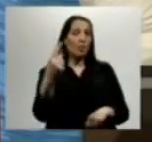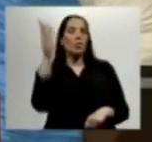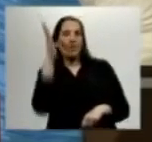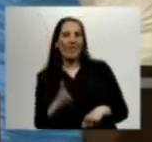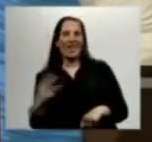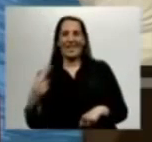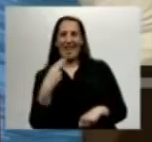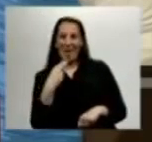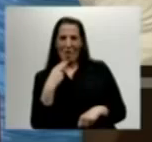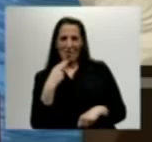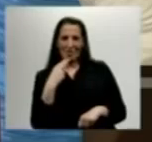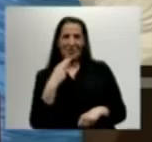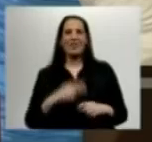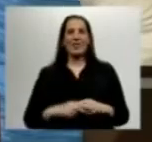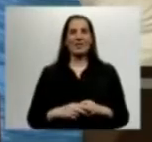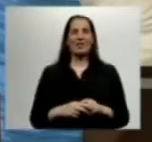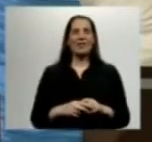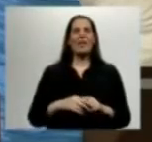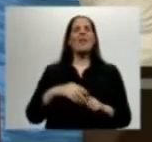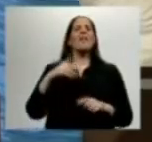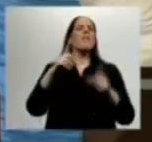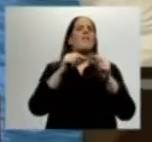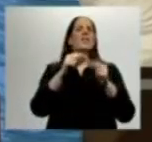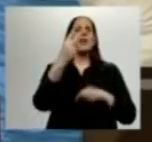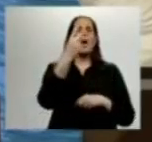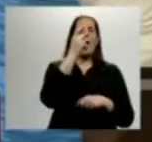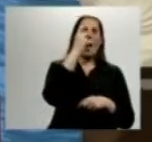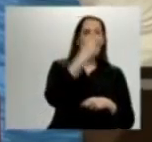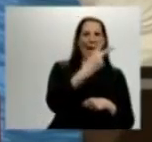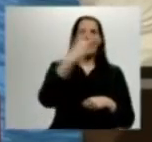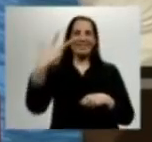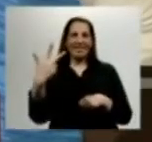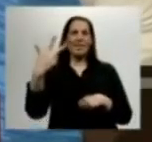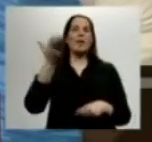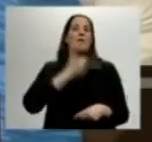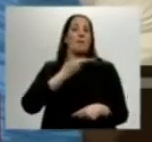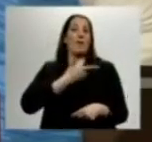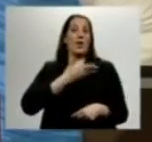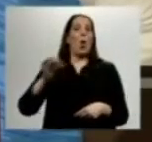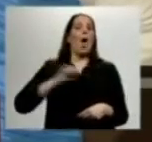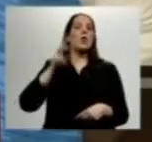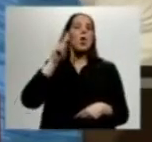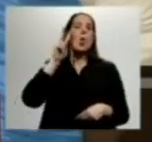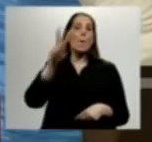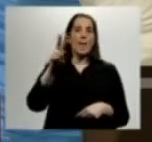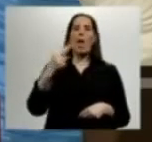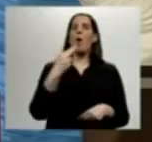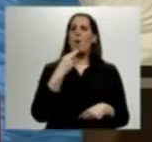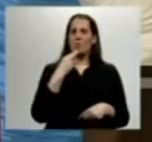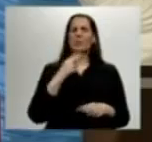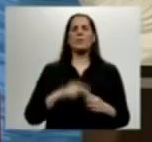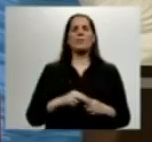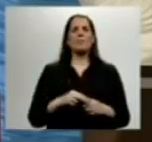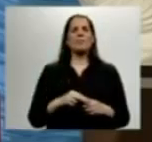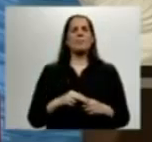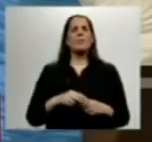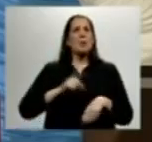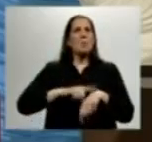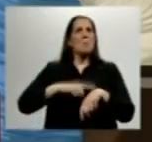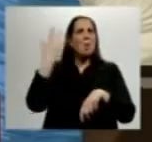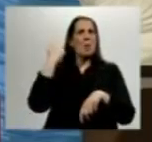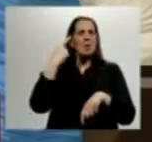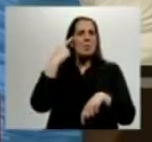191/11, sí, el 23 de febrero del año 2011, cuando ni siquiera pensaba que